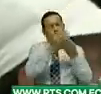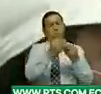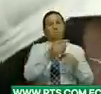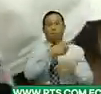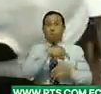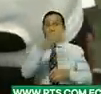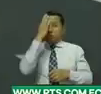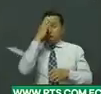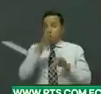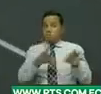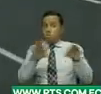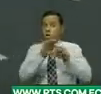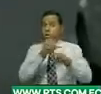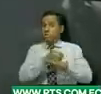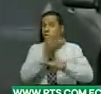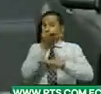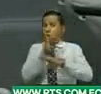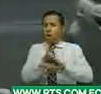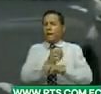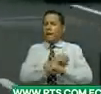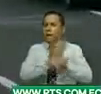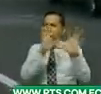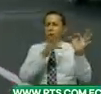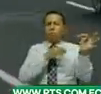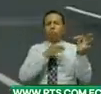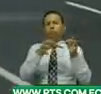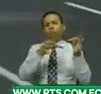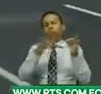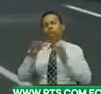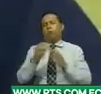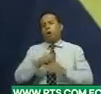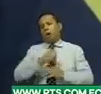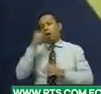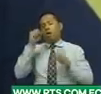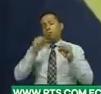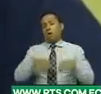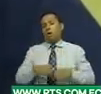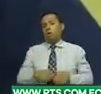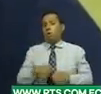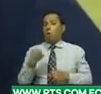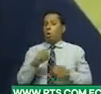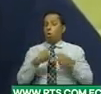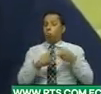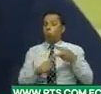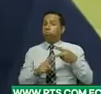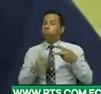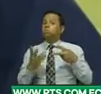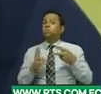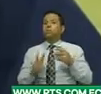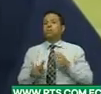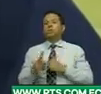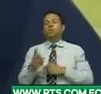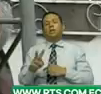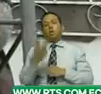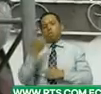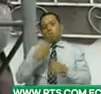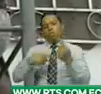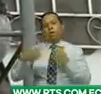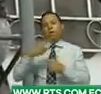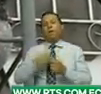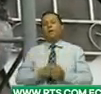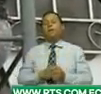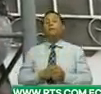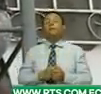ser persuasivas para ganar en una sola vuelta o por lo menos ser uno de los dos candidatos que pasan a la segunda etapa. Así